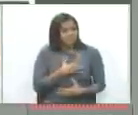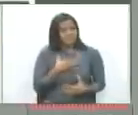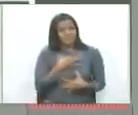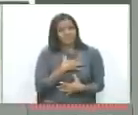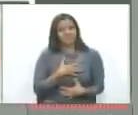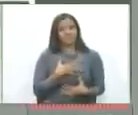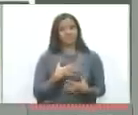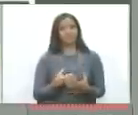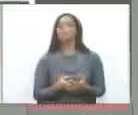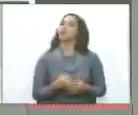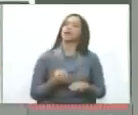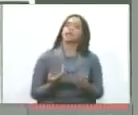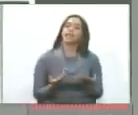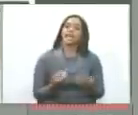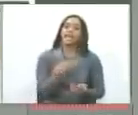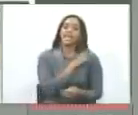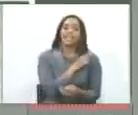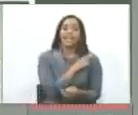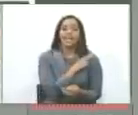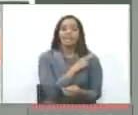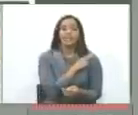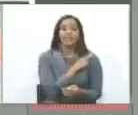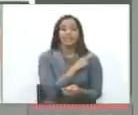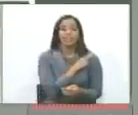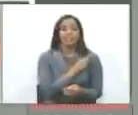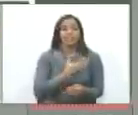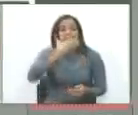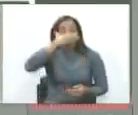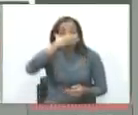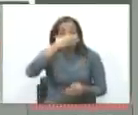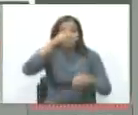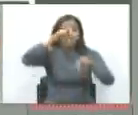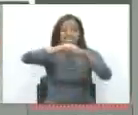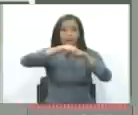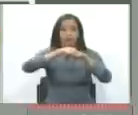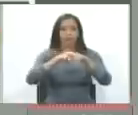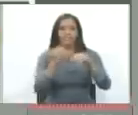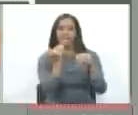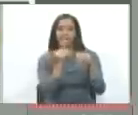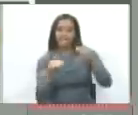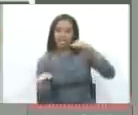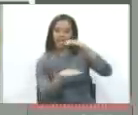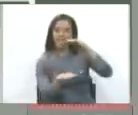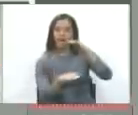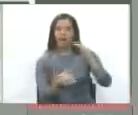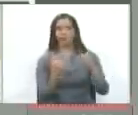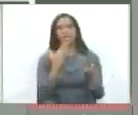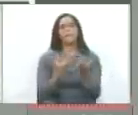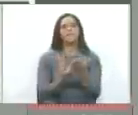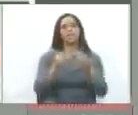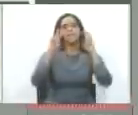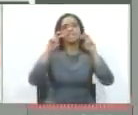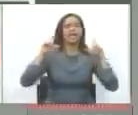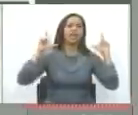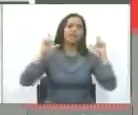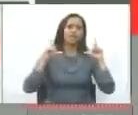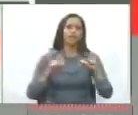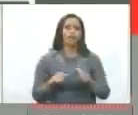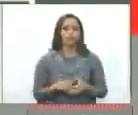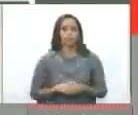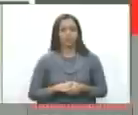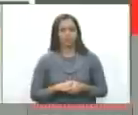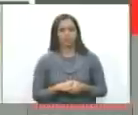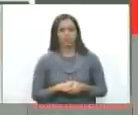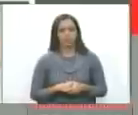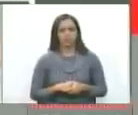Eso sí es incómodo. Que el jefe de los rastrojos esté sentado arriba y alguien abajo le pide investigar la foto. O